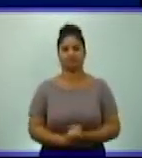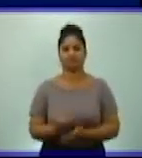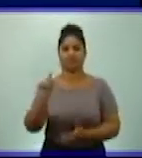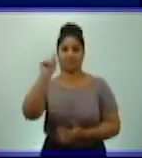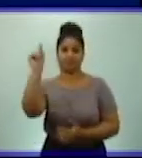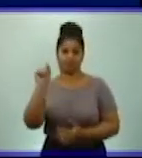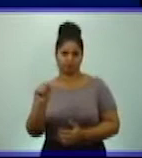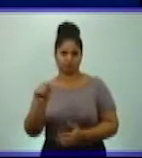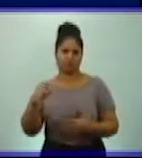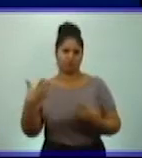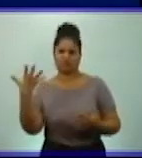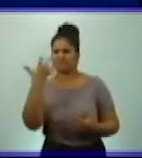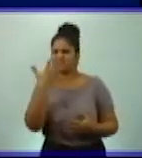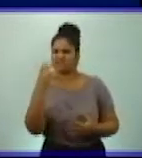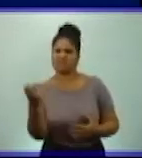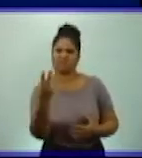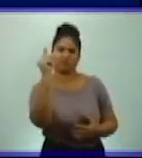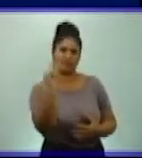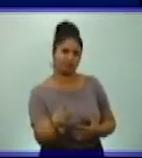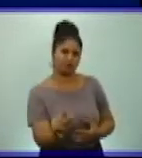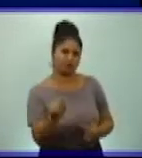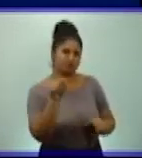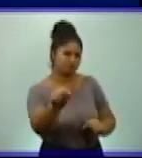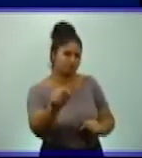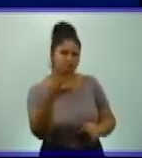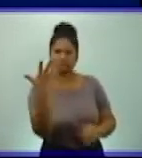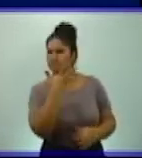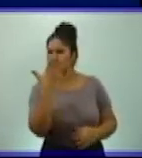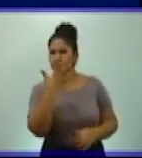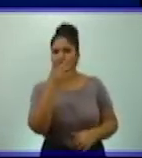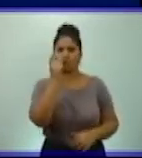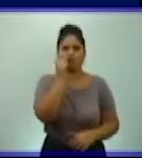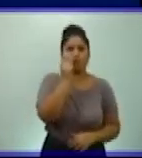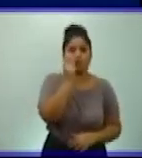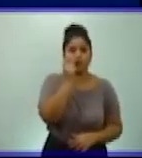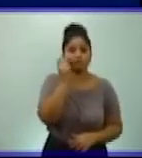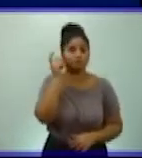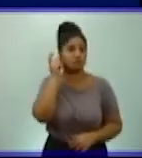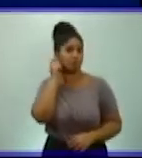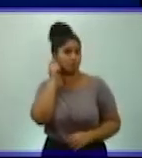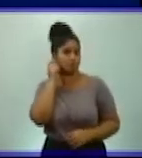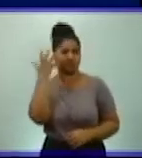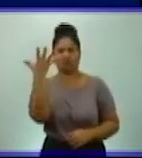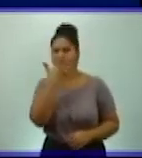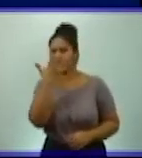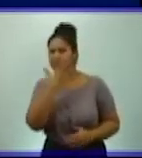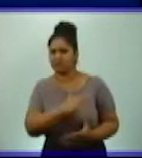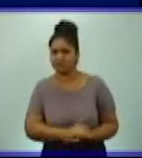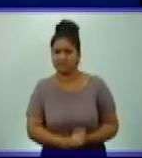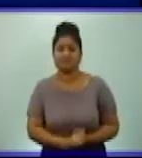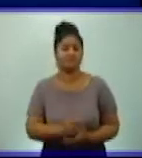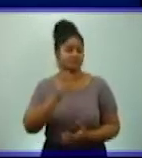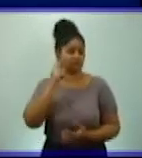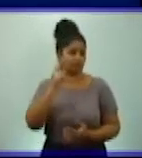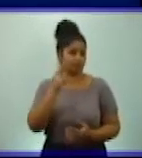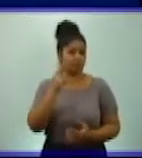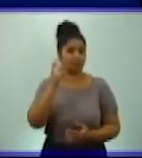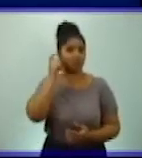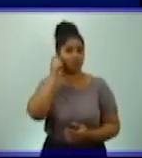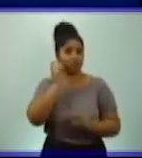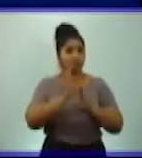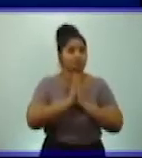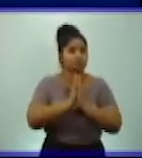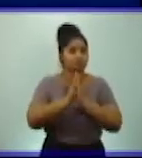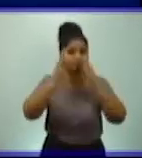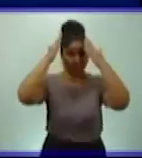hombre? ¿Quién podrá ser? Porque piensen que Sor Juana Inés de la Cruz es monja. Las monjas se